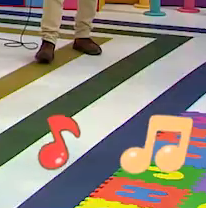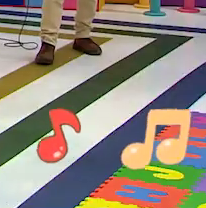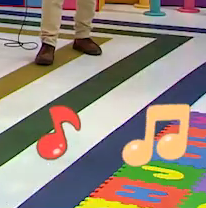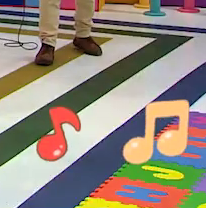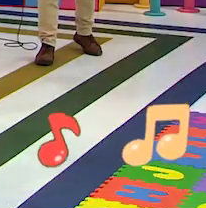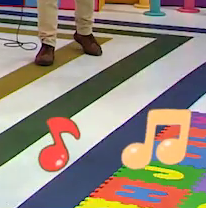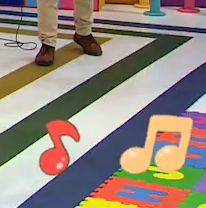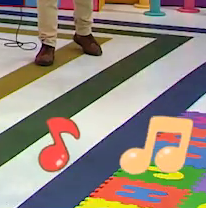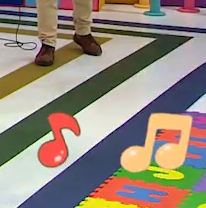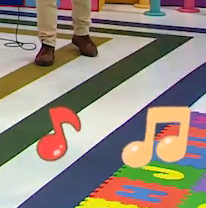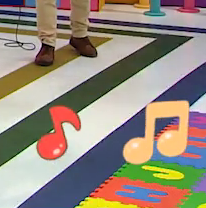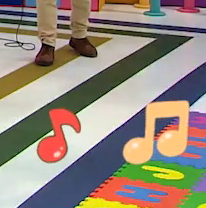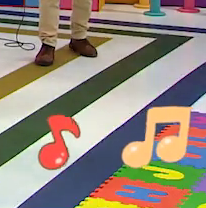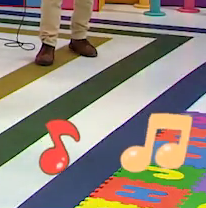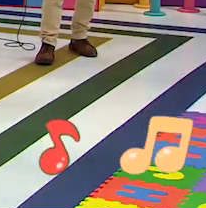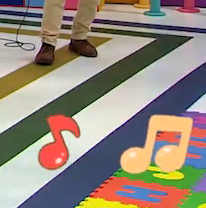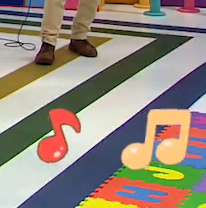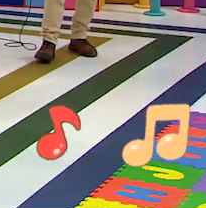la la la